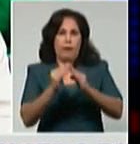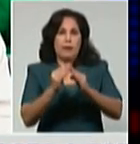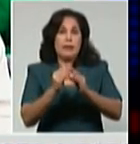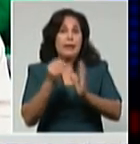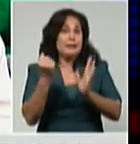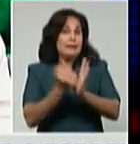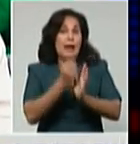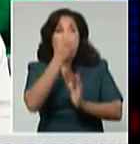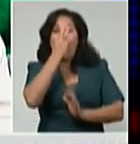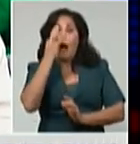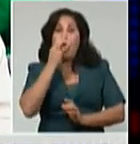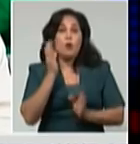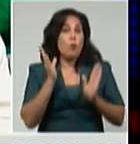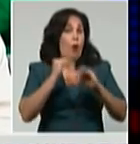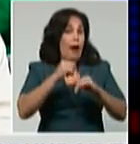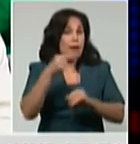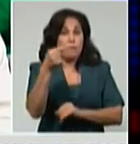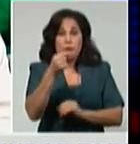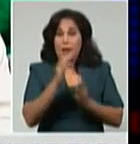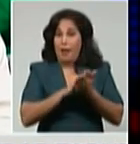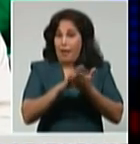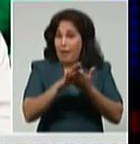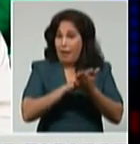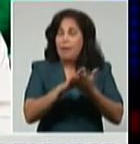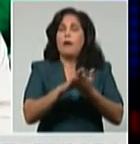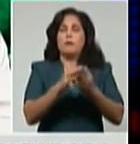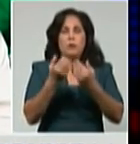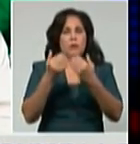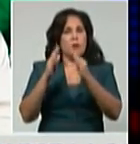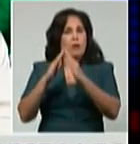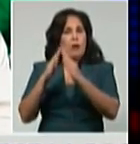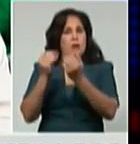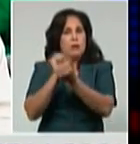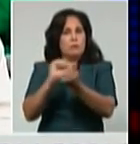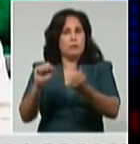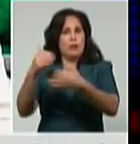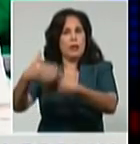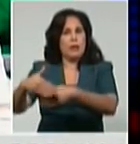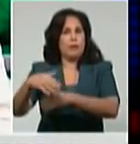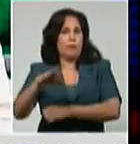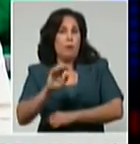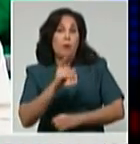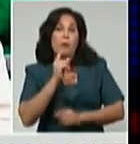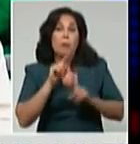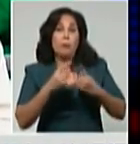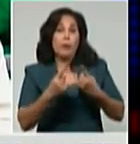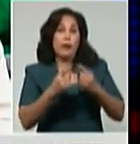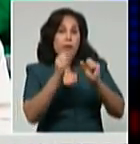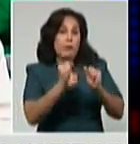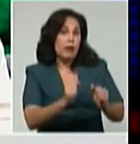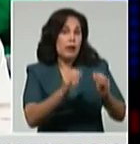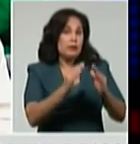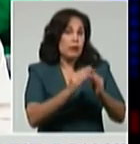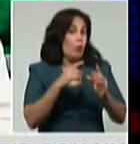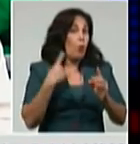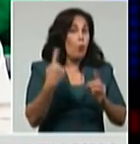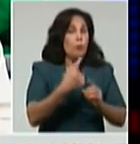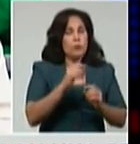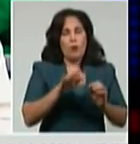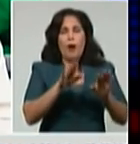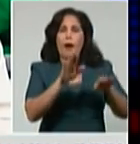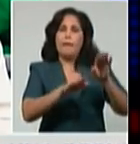no es positivo el sospechoso. No todos los contactos pueden estar en su casa. Hay personas